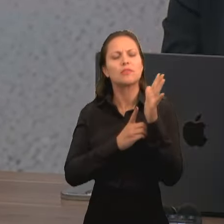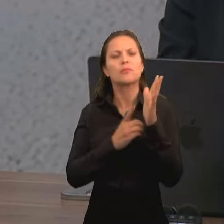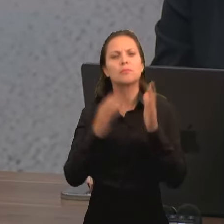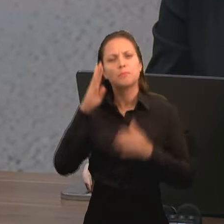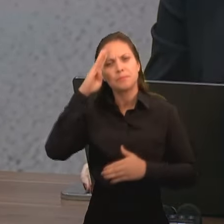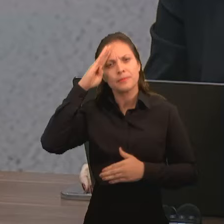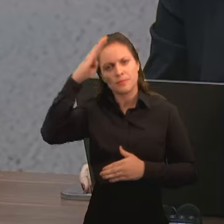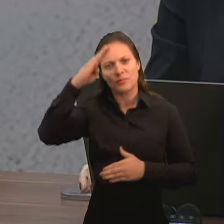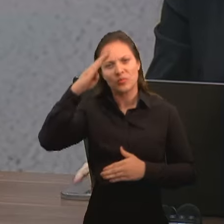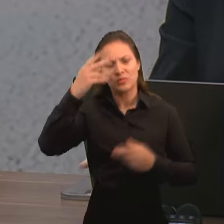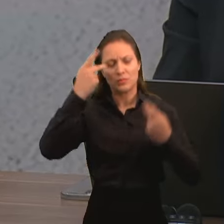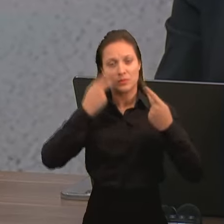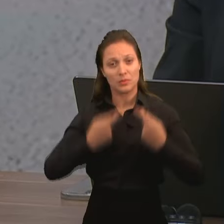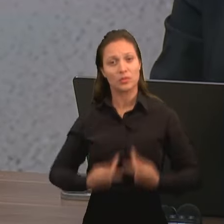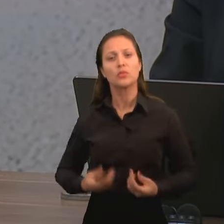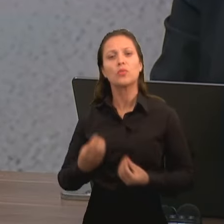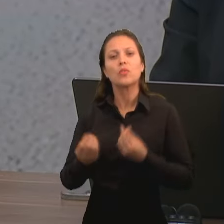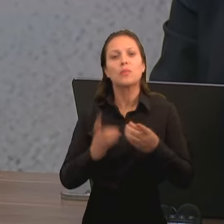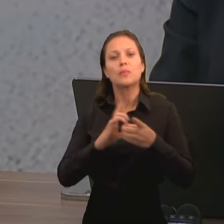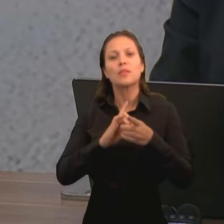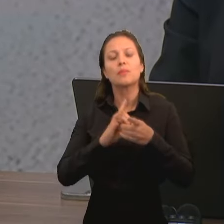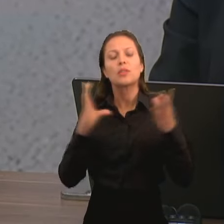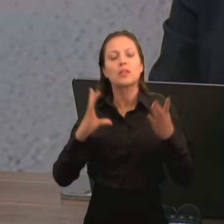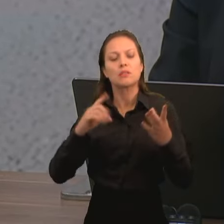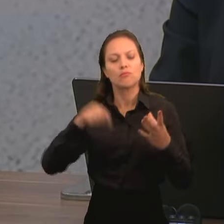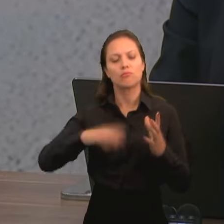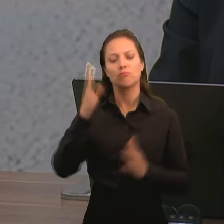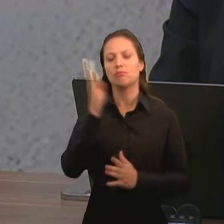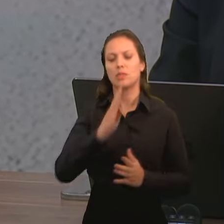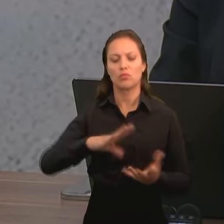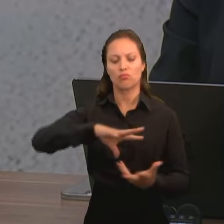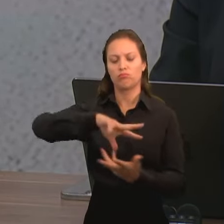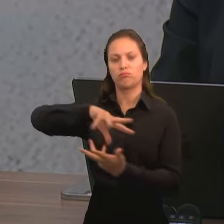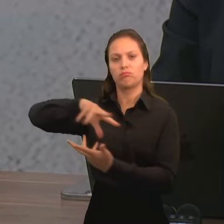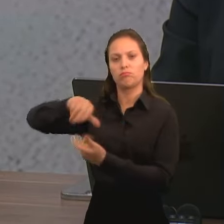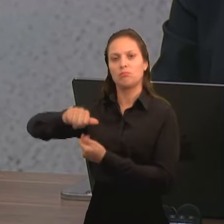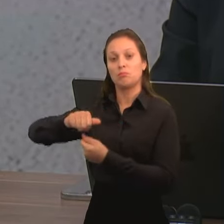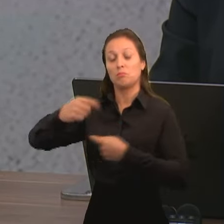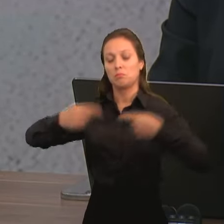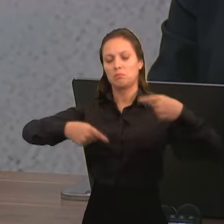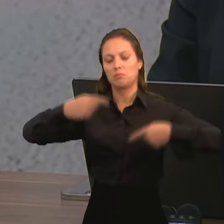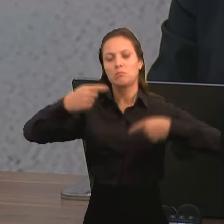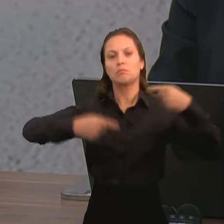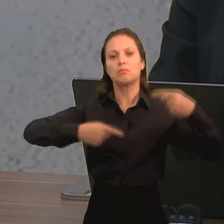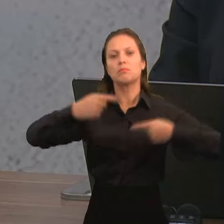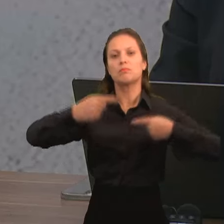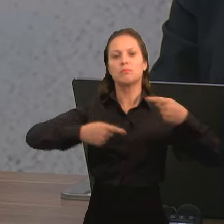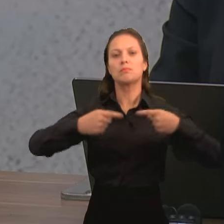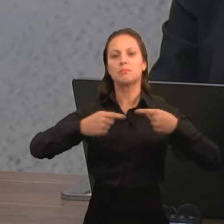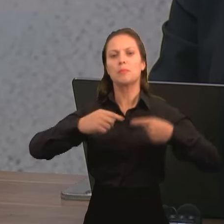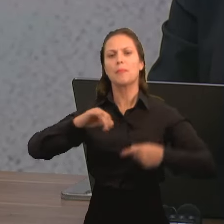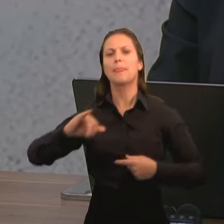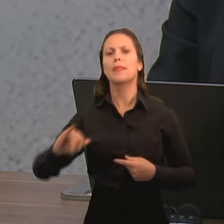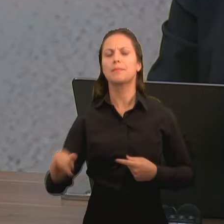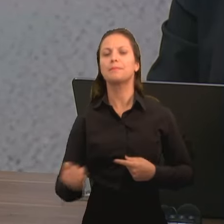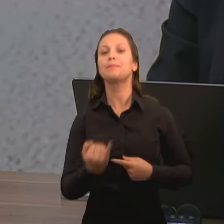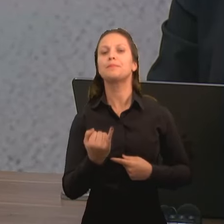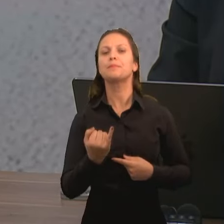trae como derechos fundamentales y humanos y en los derechos de democracia en el mundo. Y este